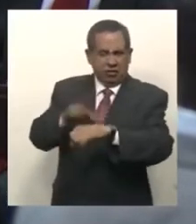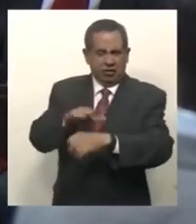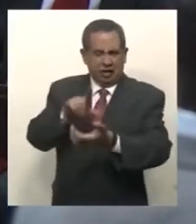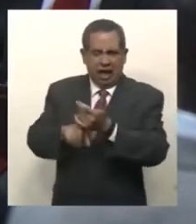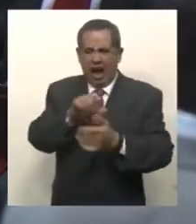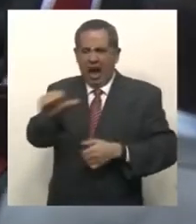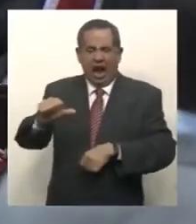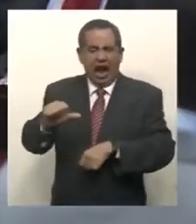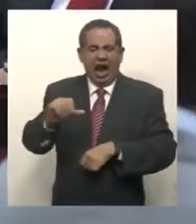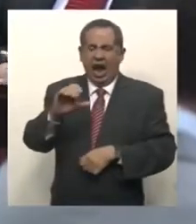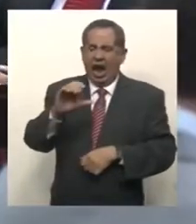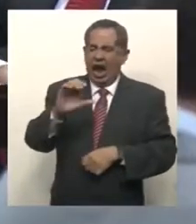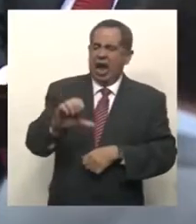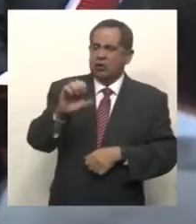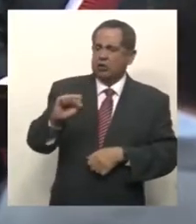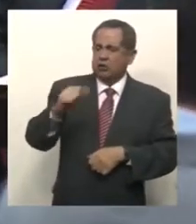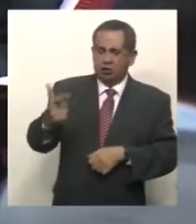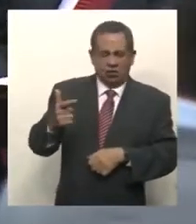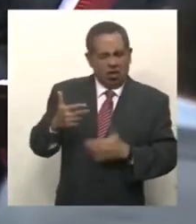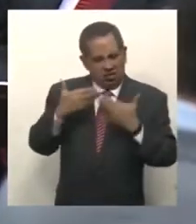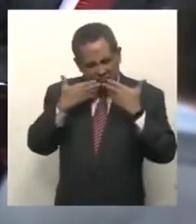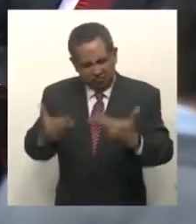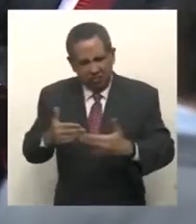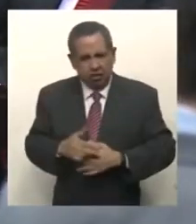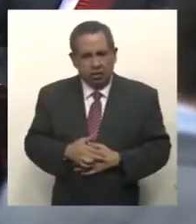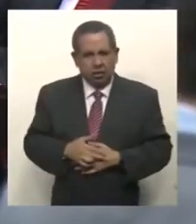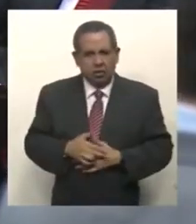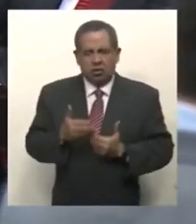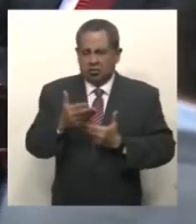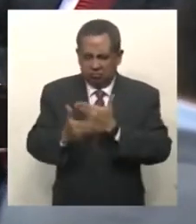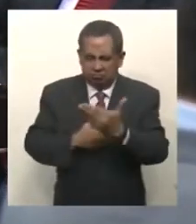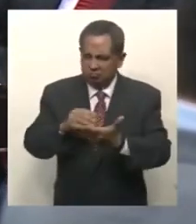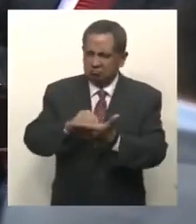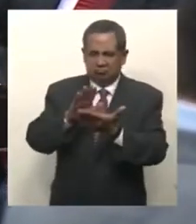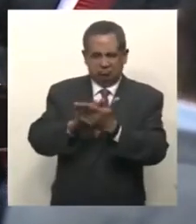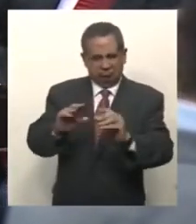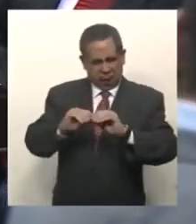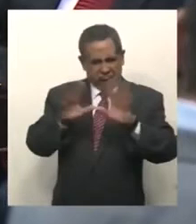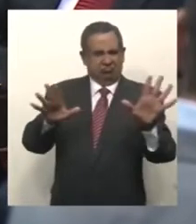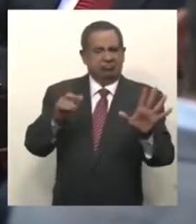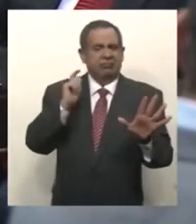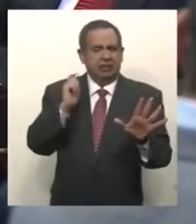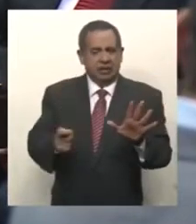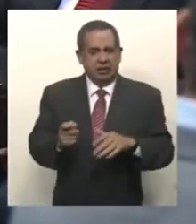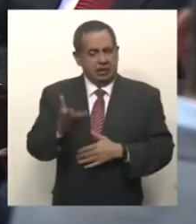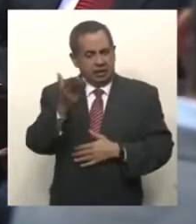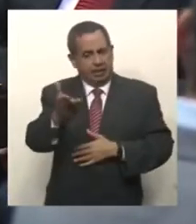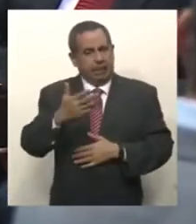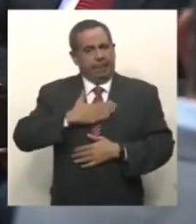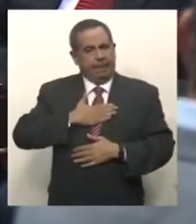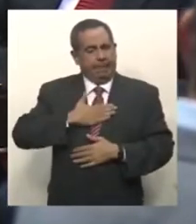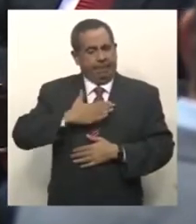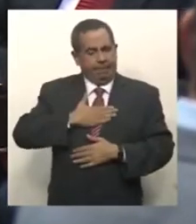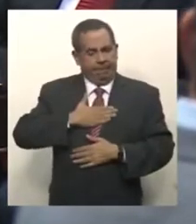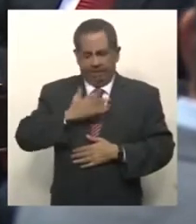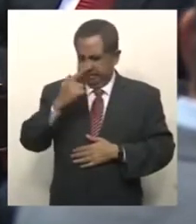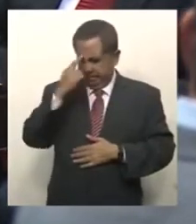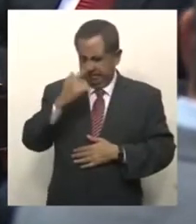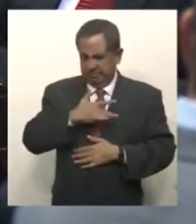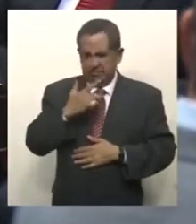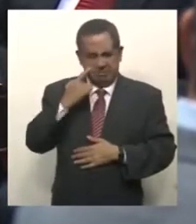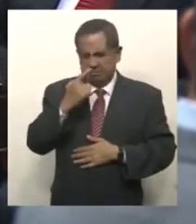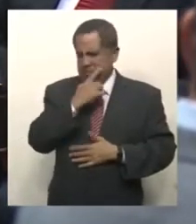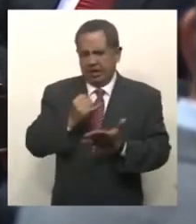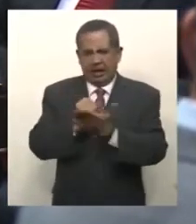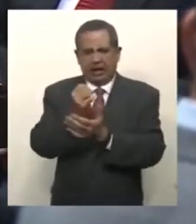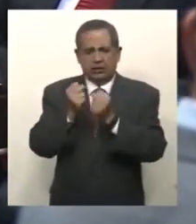Carlos Salinas de Gortari. Quiero dejar de manifiesto esto porque es mi convicción